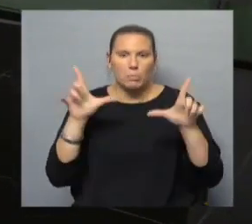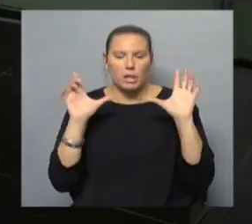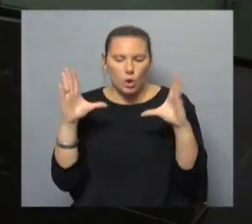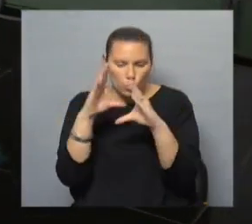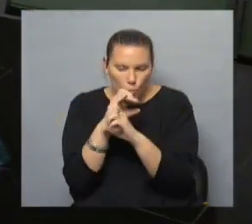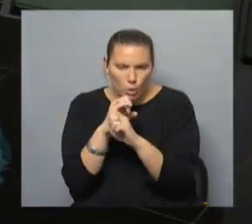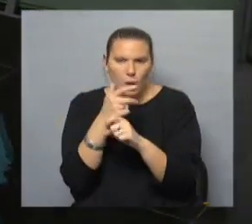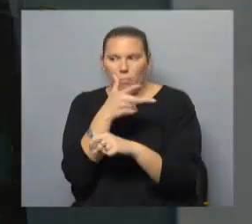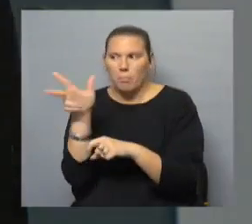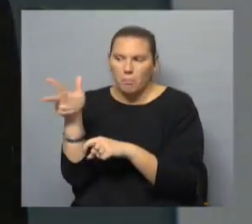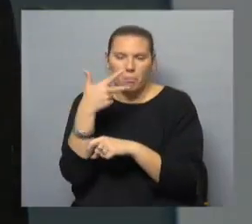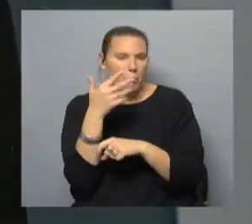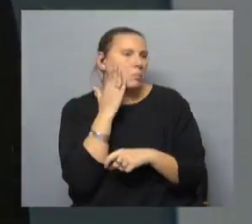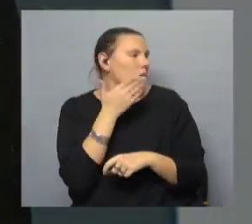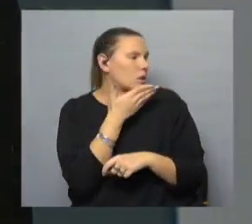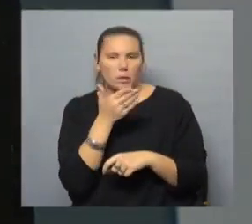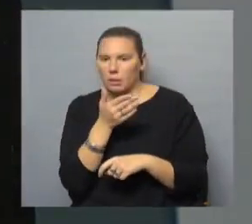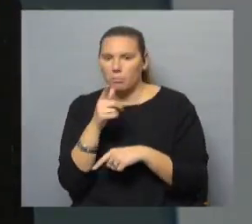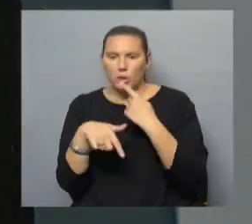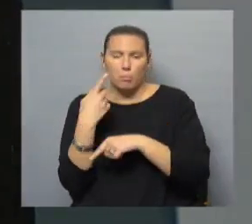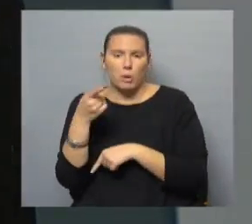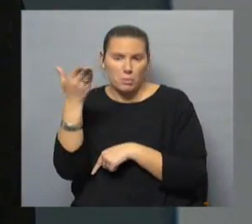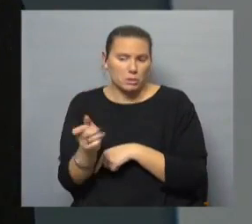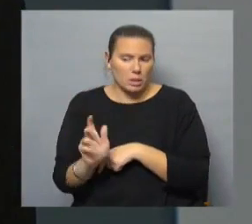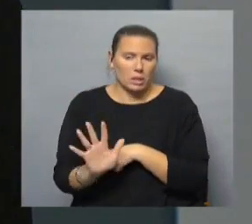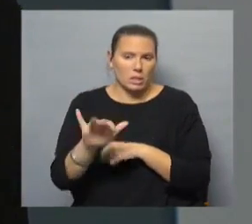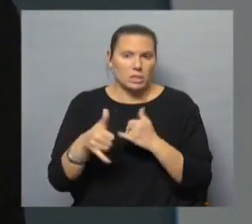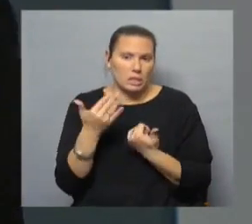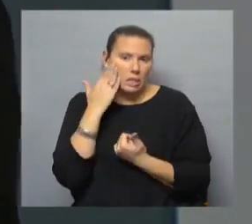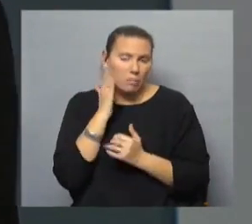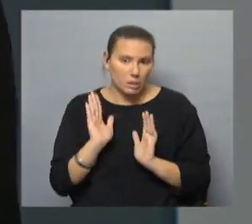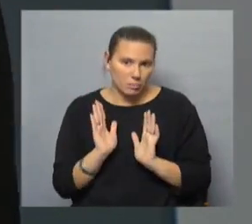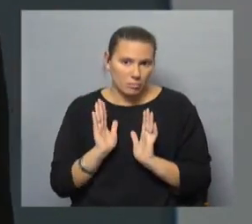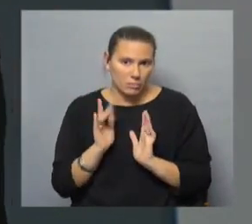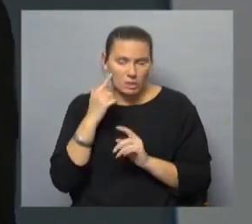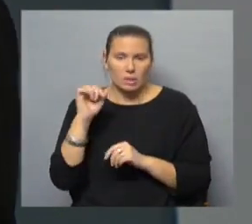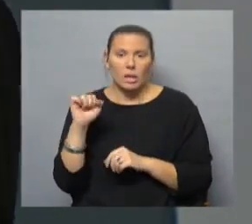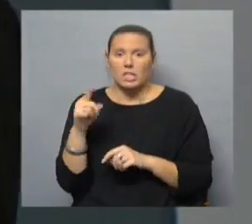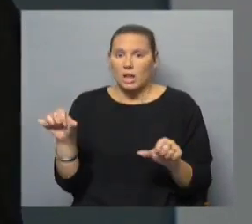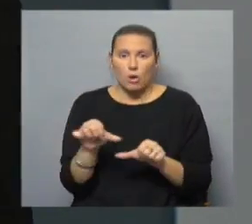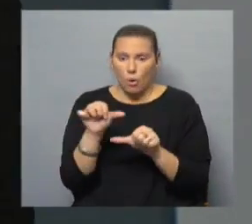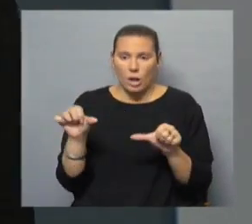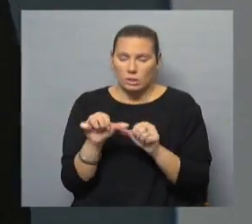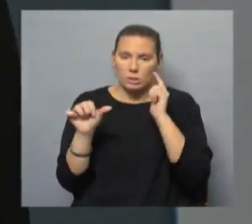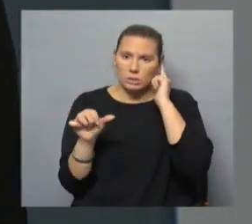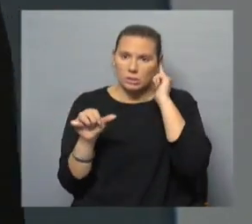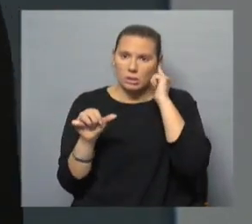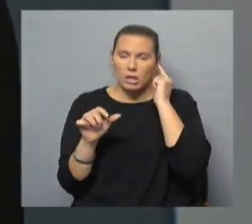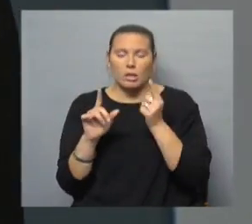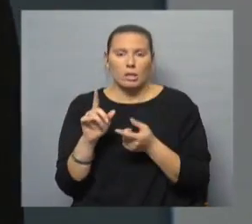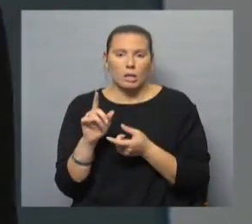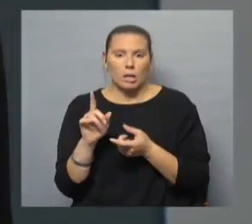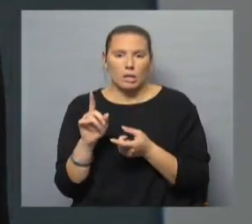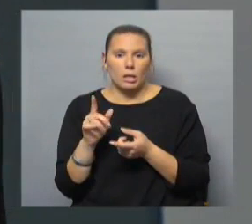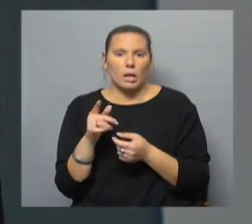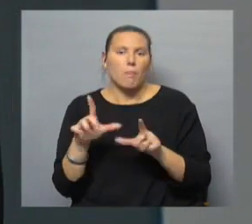capaz que girate para acá. Pero después todo el personaje ya lo tiene ella. Darle la espalda al espectador. Claro. Sí, hace todo eso, lo va manejando, en el